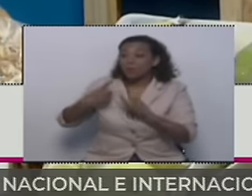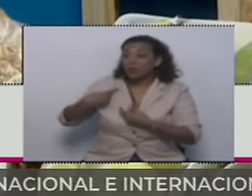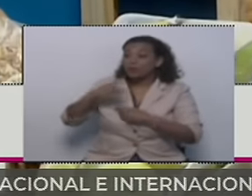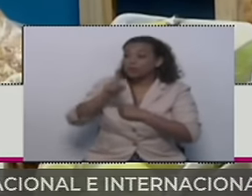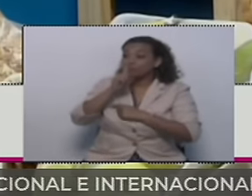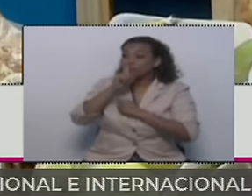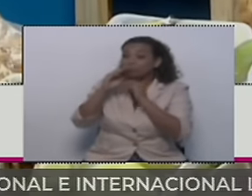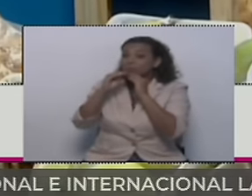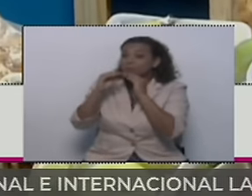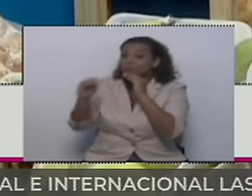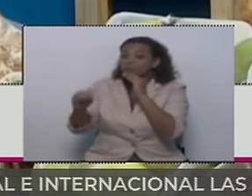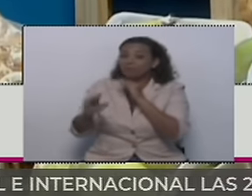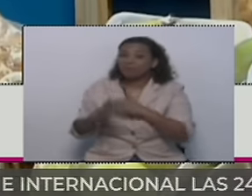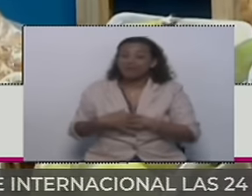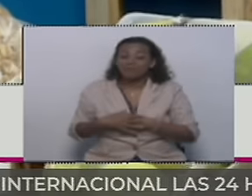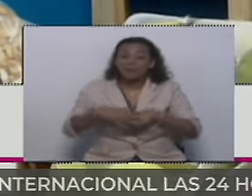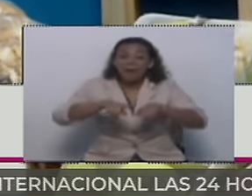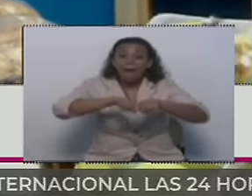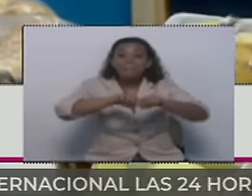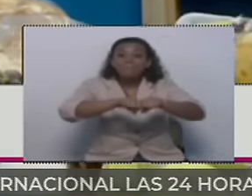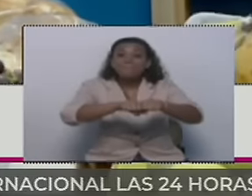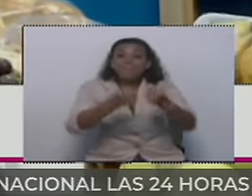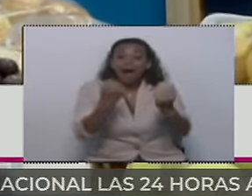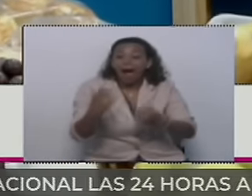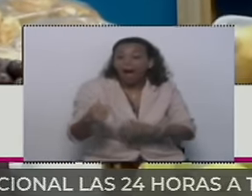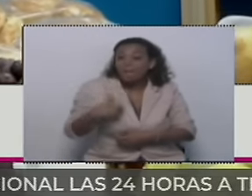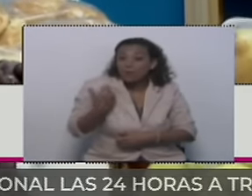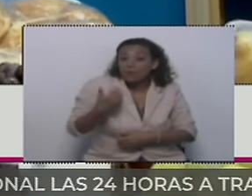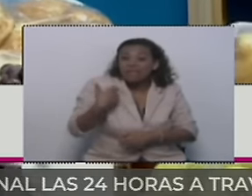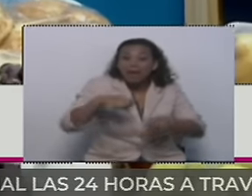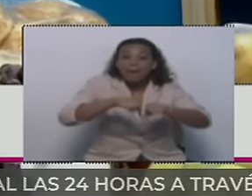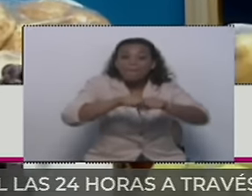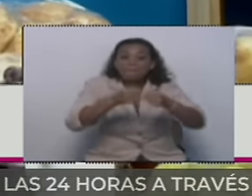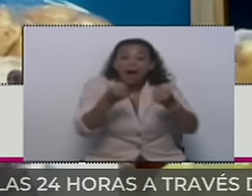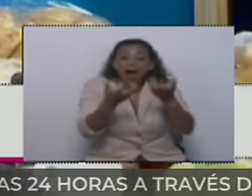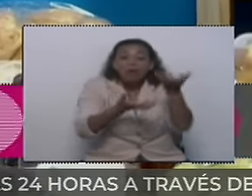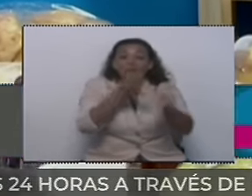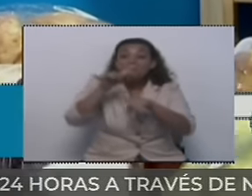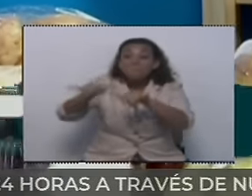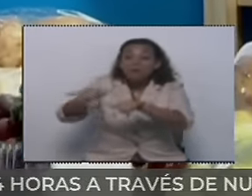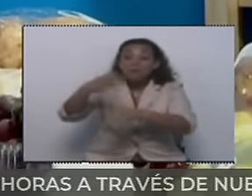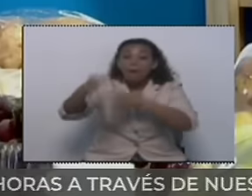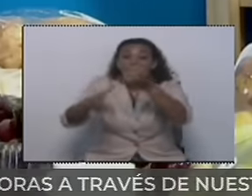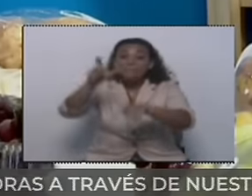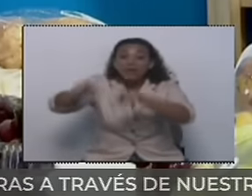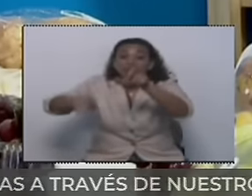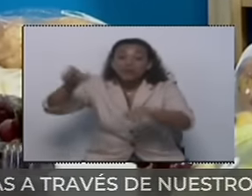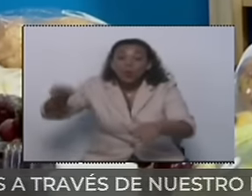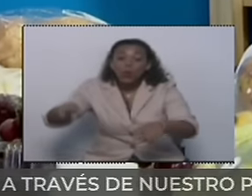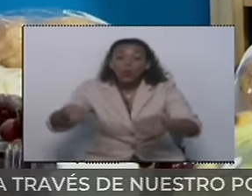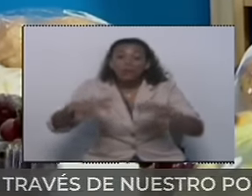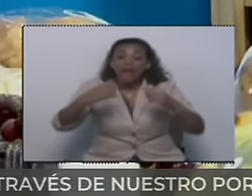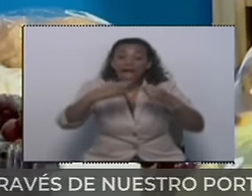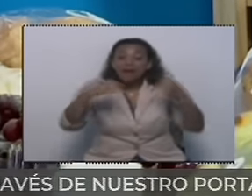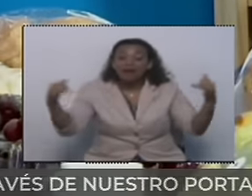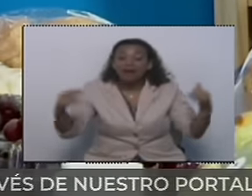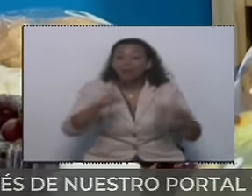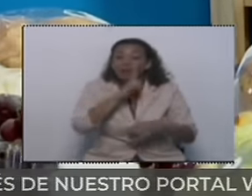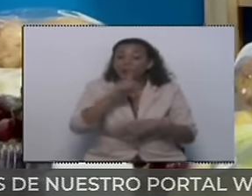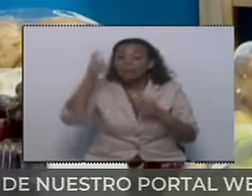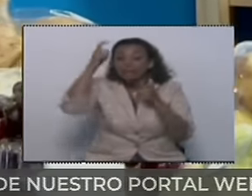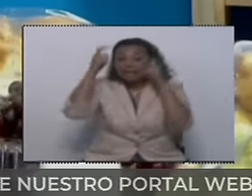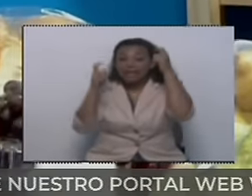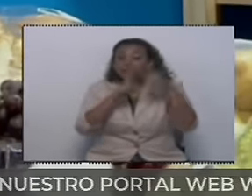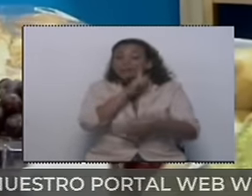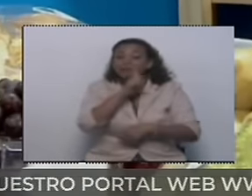entere. Y voy a probar este pancito hecho por La red de panaderos Hugo Chávez. La red